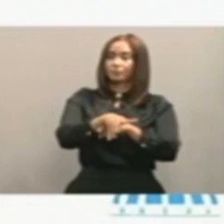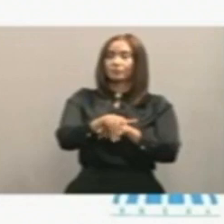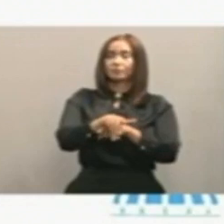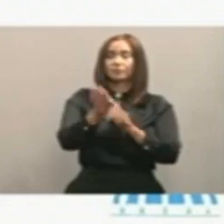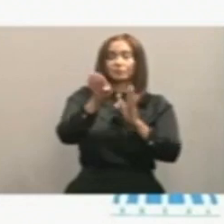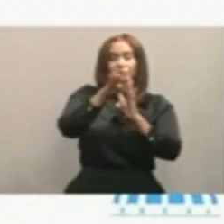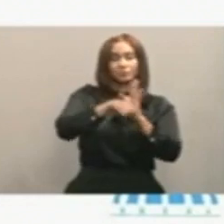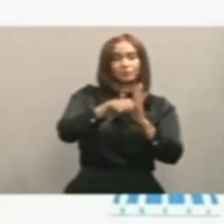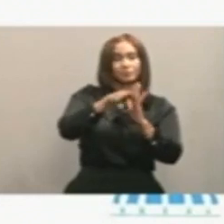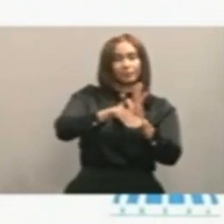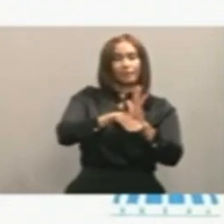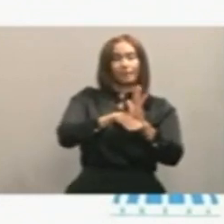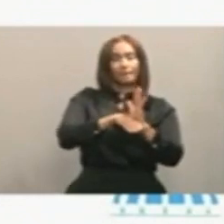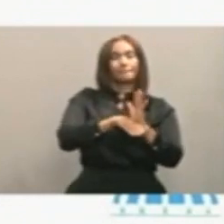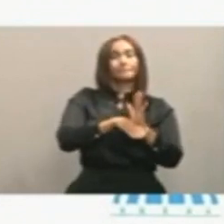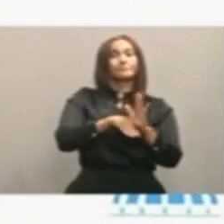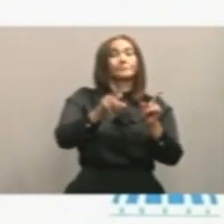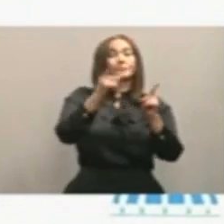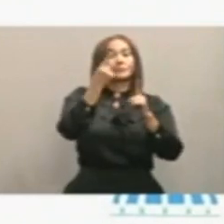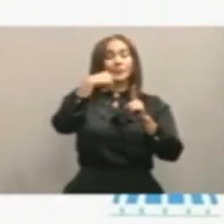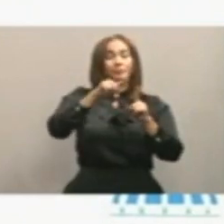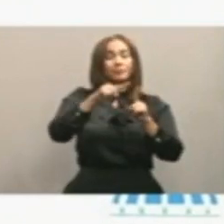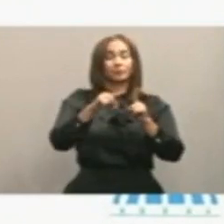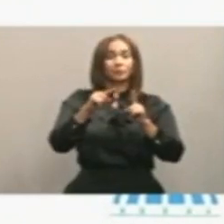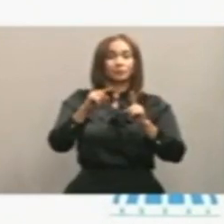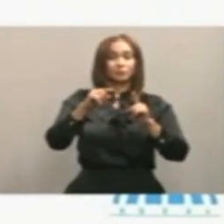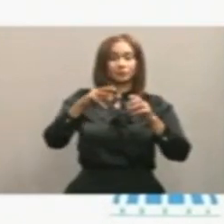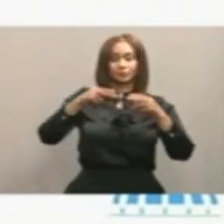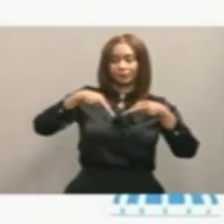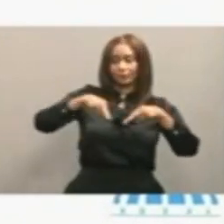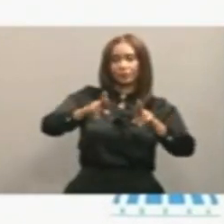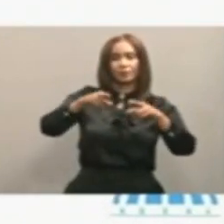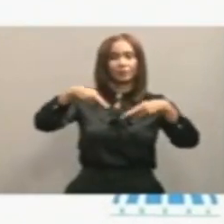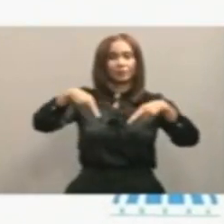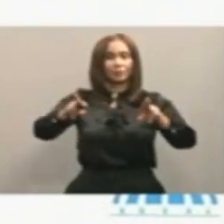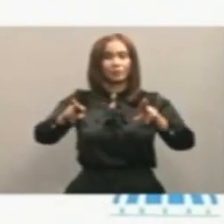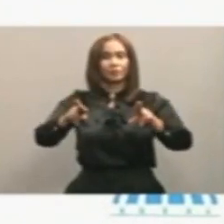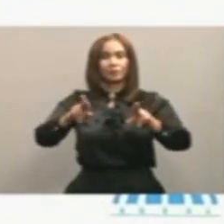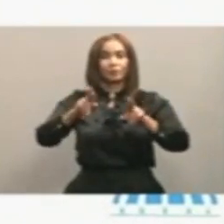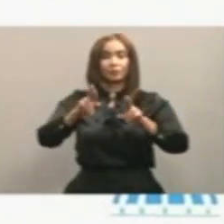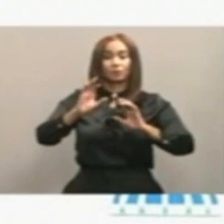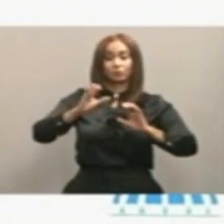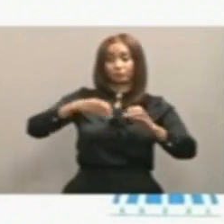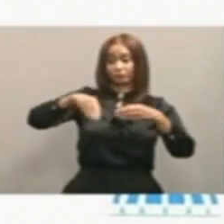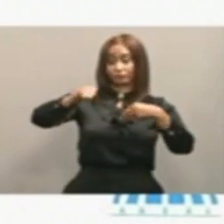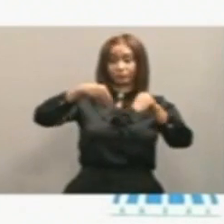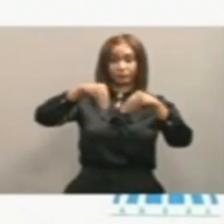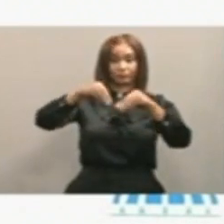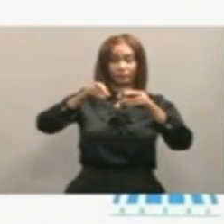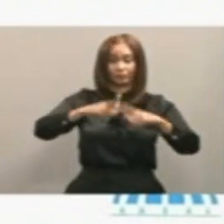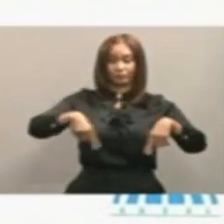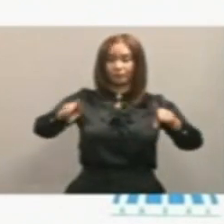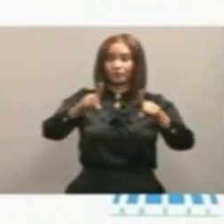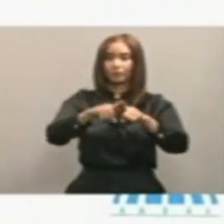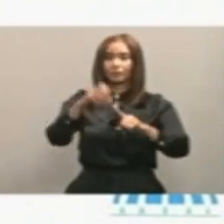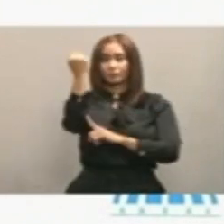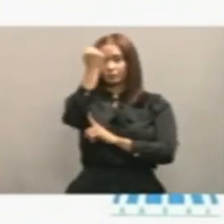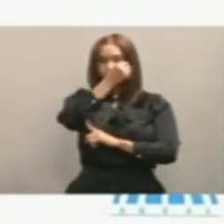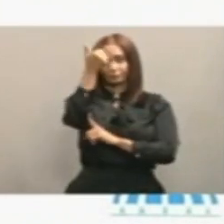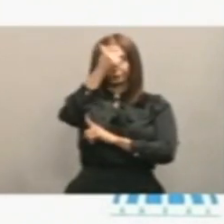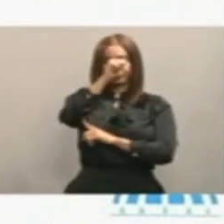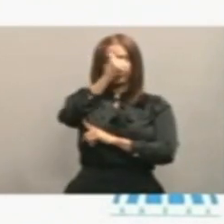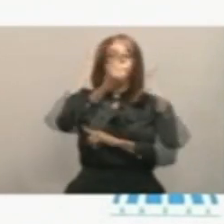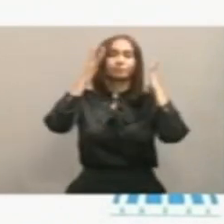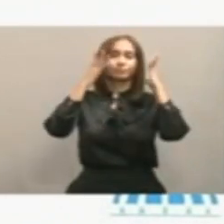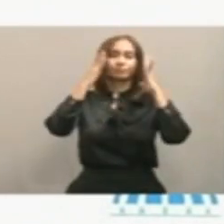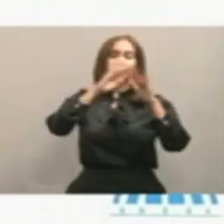tantos casos, sino en las zonas de balneario y en las zonas de los colmadones y las áreas de recreamiento, los sábados y los domingos, es